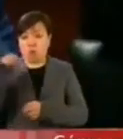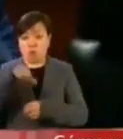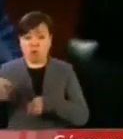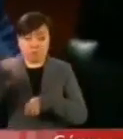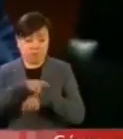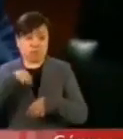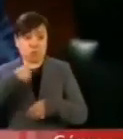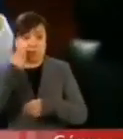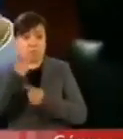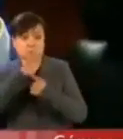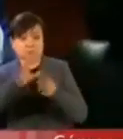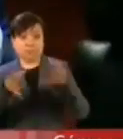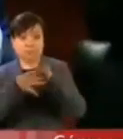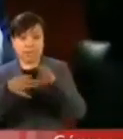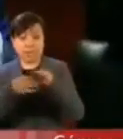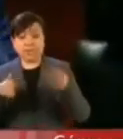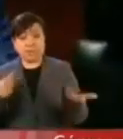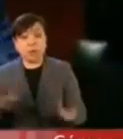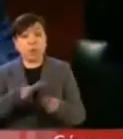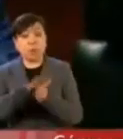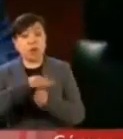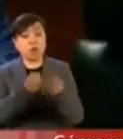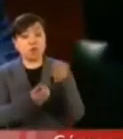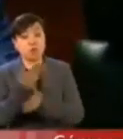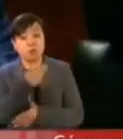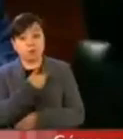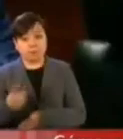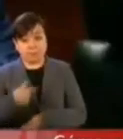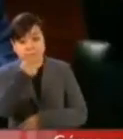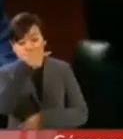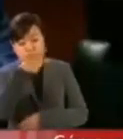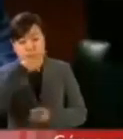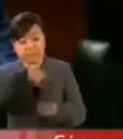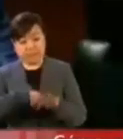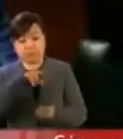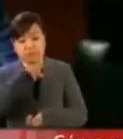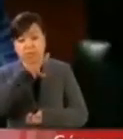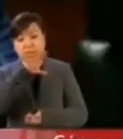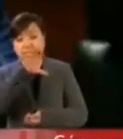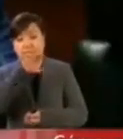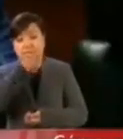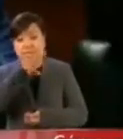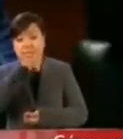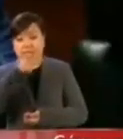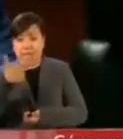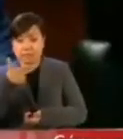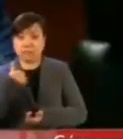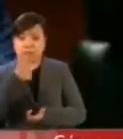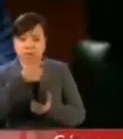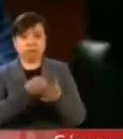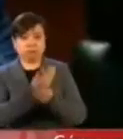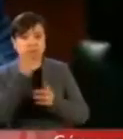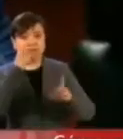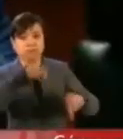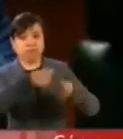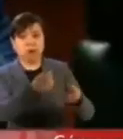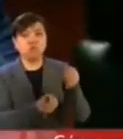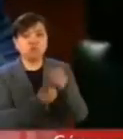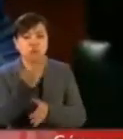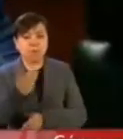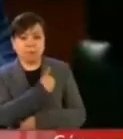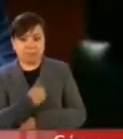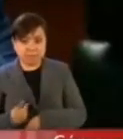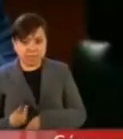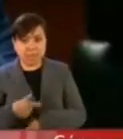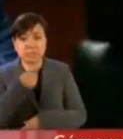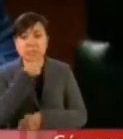que parte de la nueva presidenta que llegó en condiciones tan cuestionadas, no le hace un